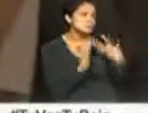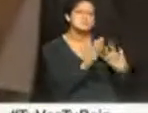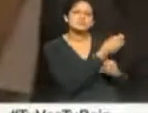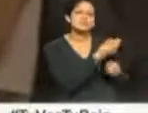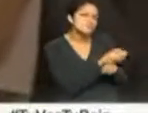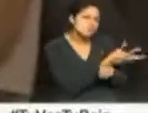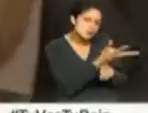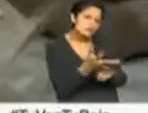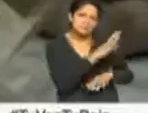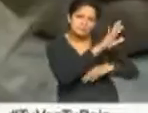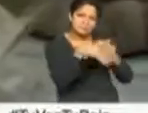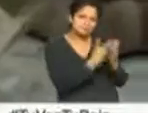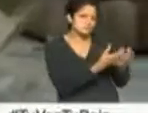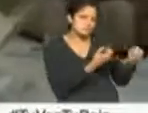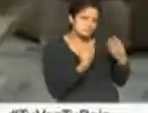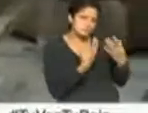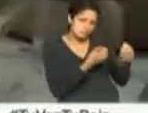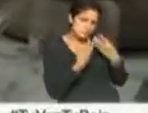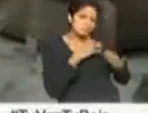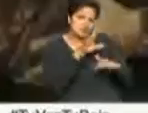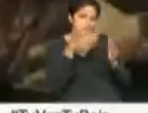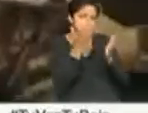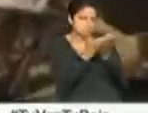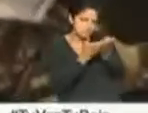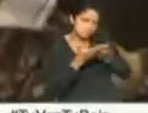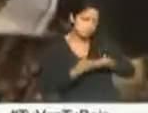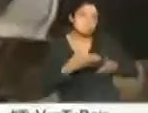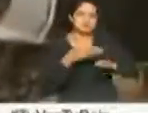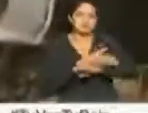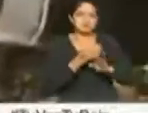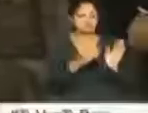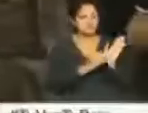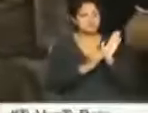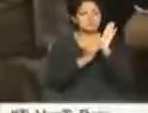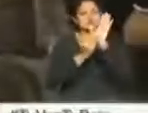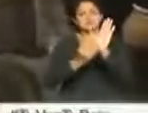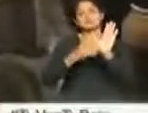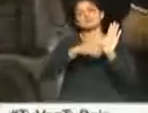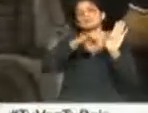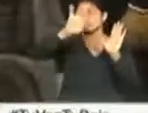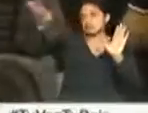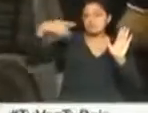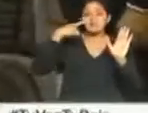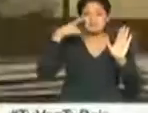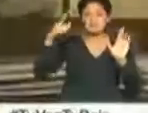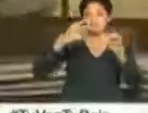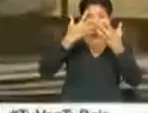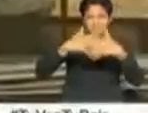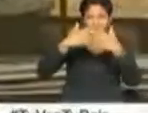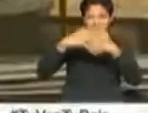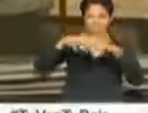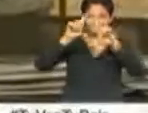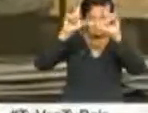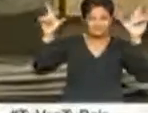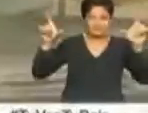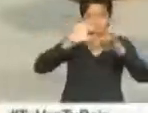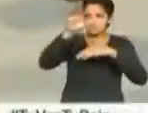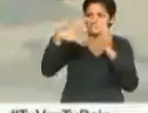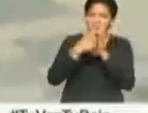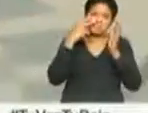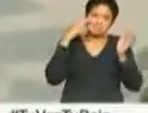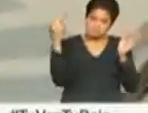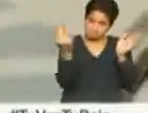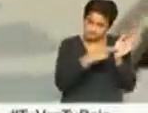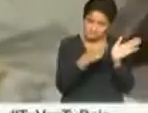para el éxito del evento. Además, hubo una exposición ante el directorio de la Cámara de Industrias para invitarlos a participar de la